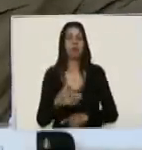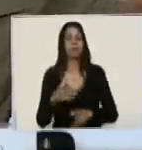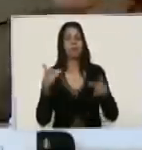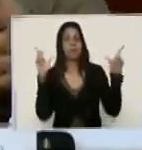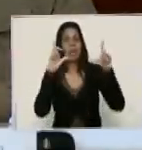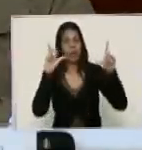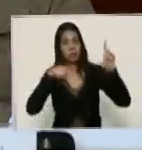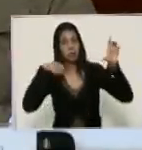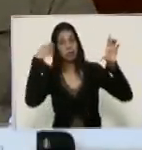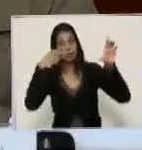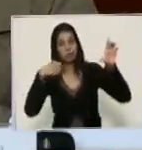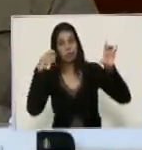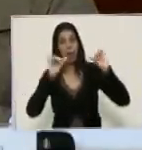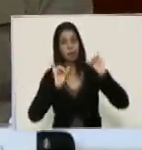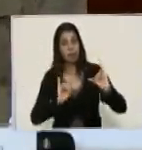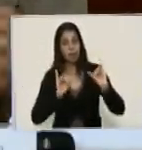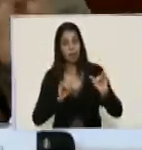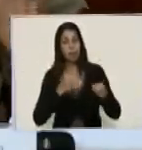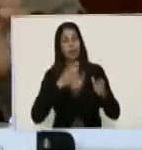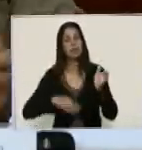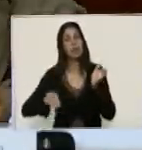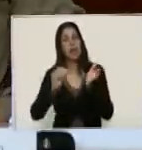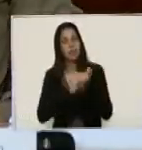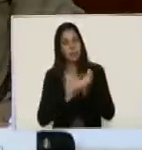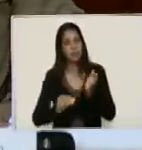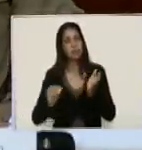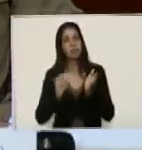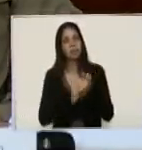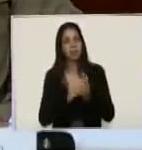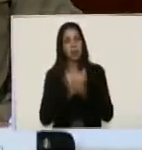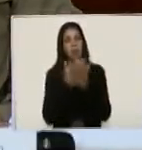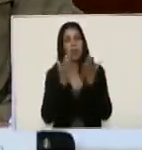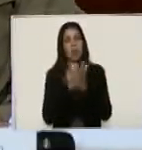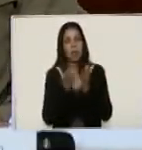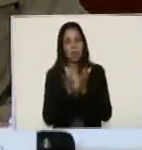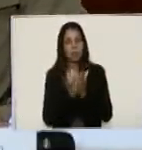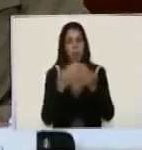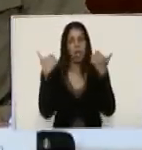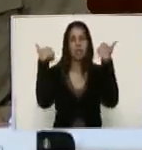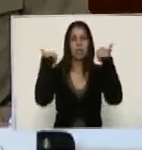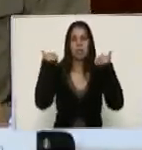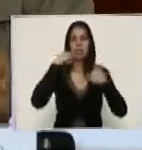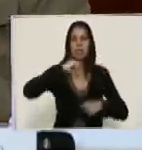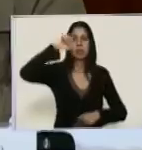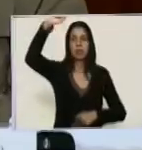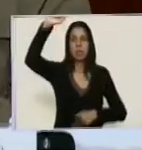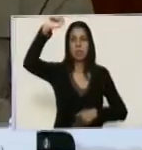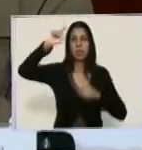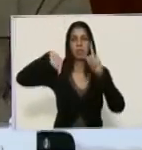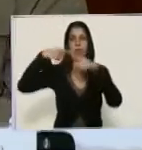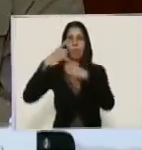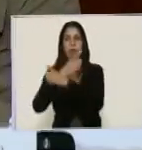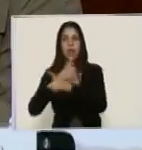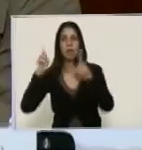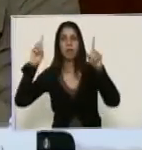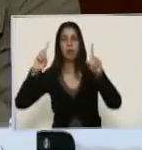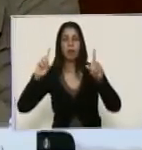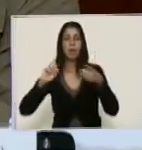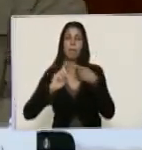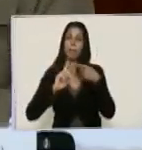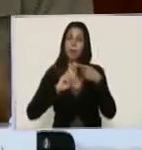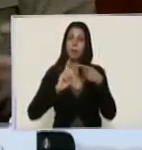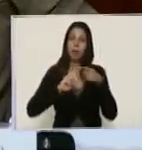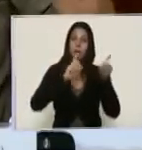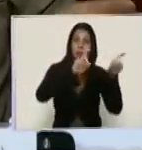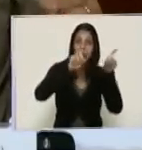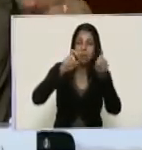manual de Jim Char. Dice, de la dictadura a la democracia. Primero hay que sembrar que hay una dictadura.